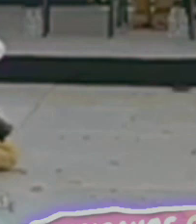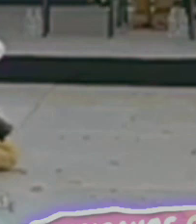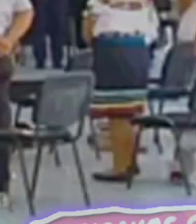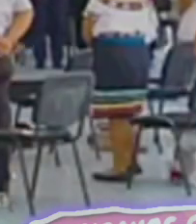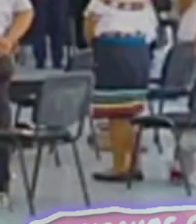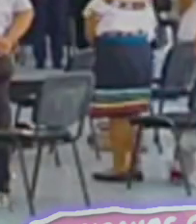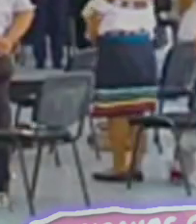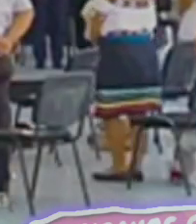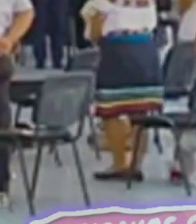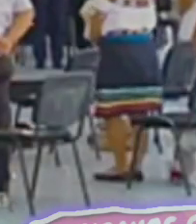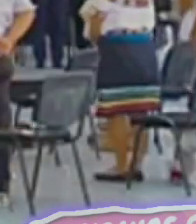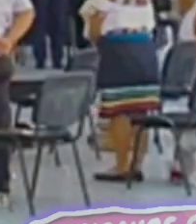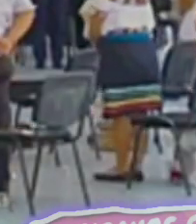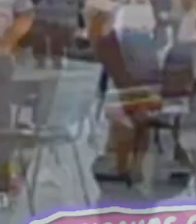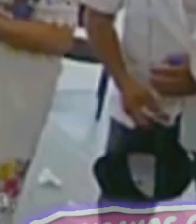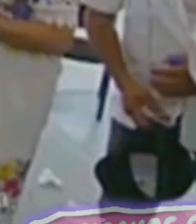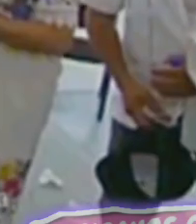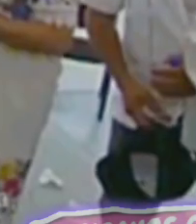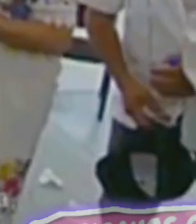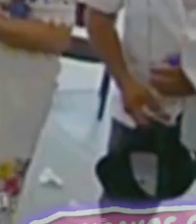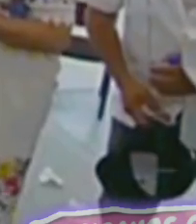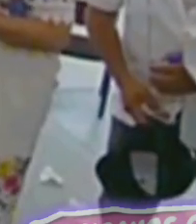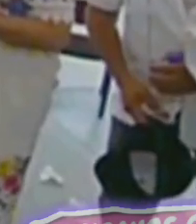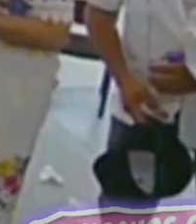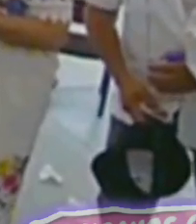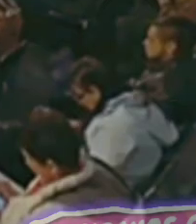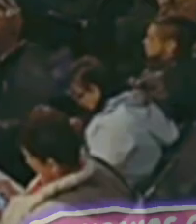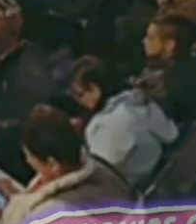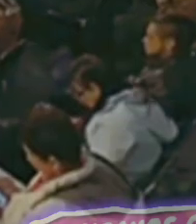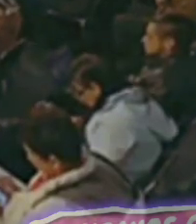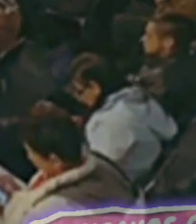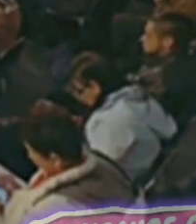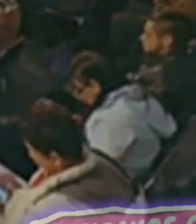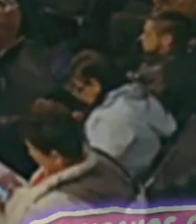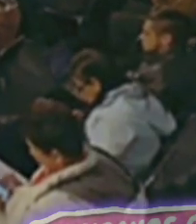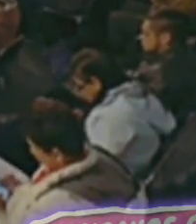libera tanto a quien ofrece perdón como a quien lo otorga.